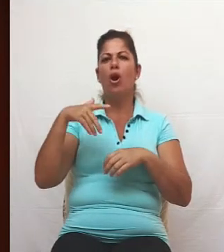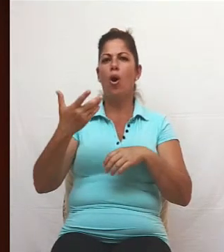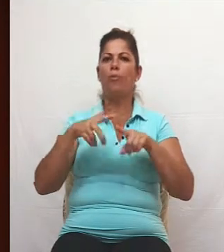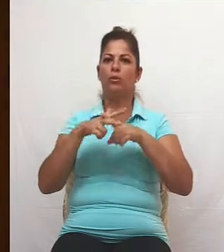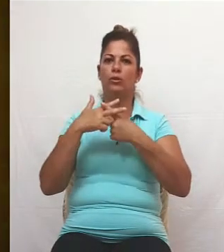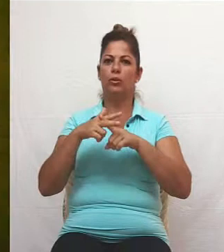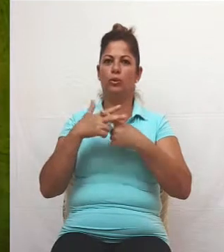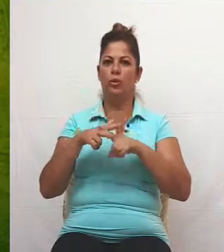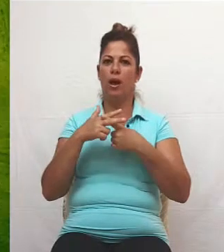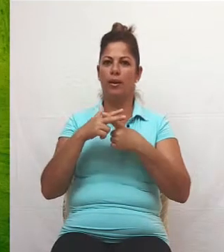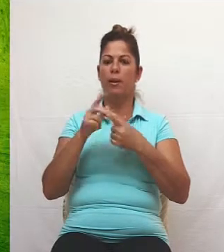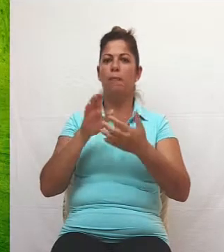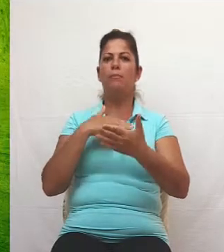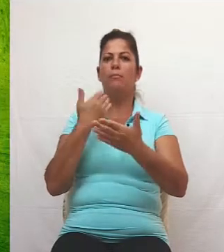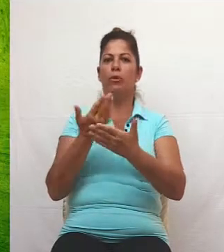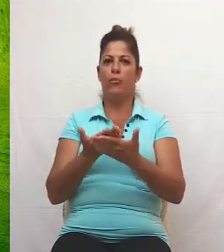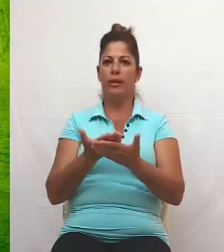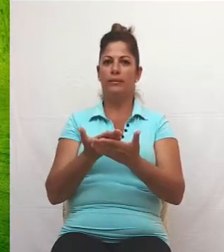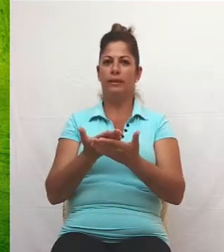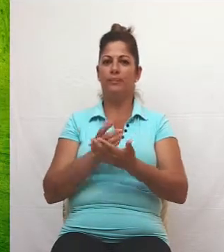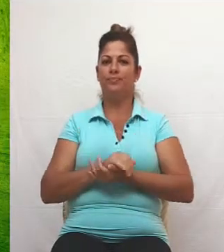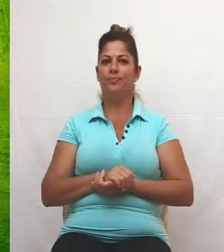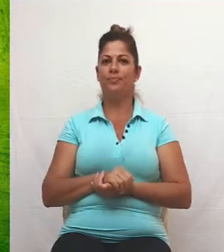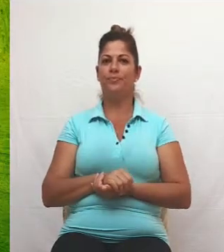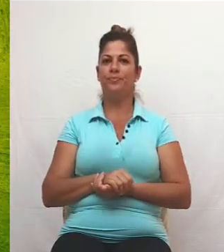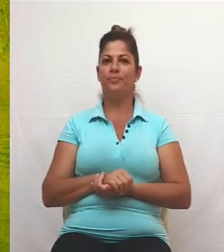la solución propuesta